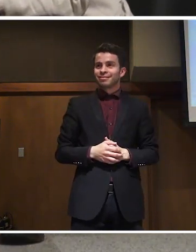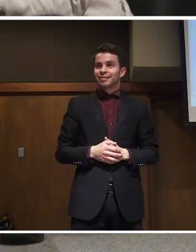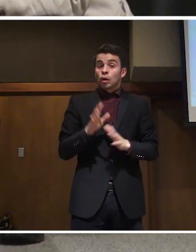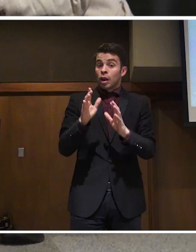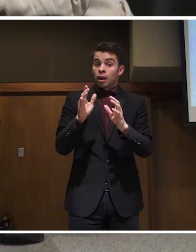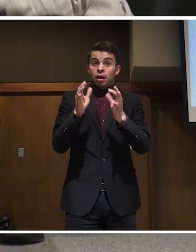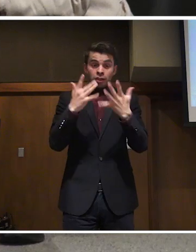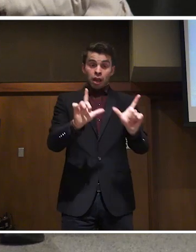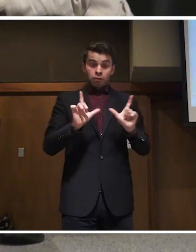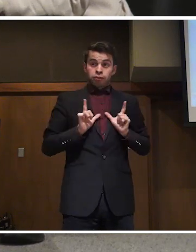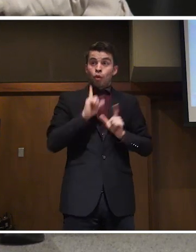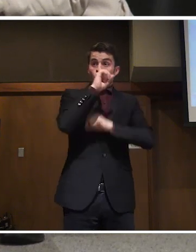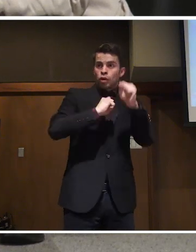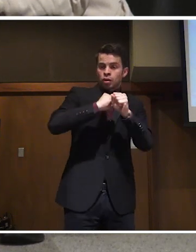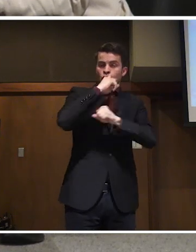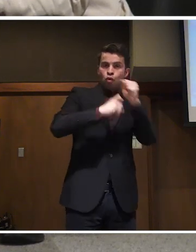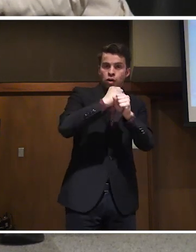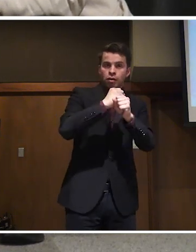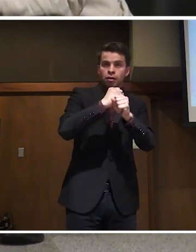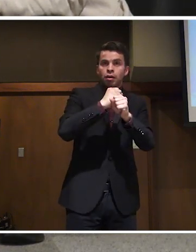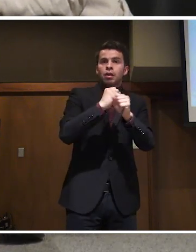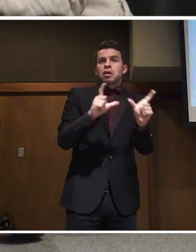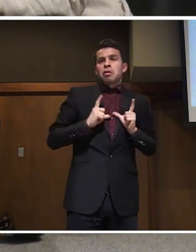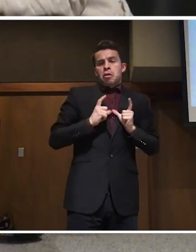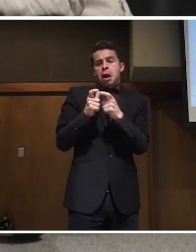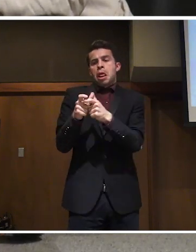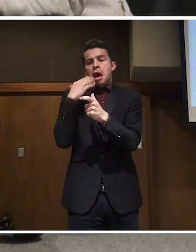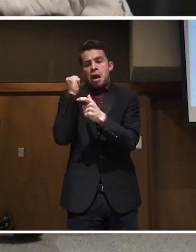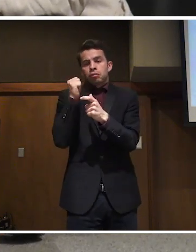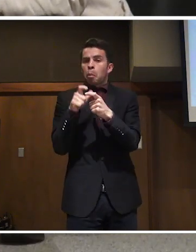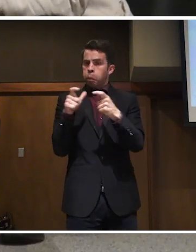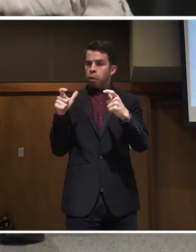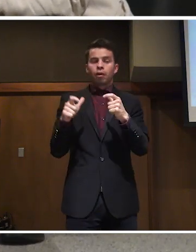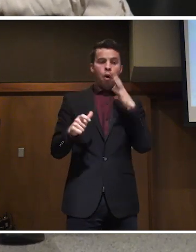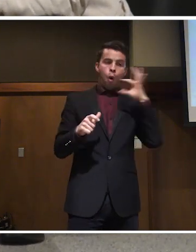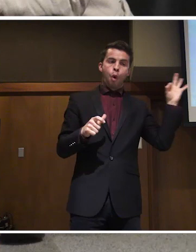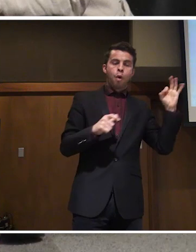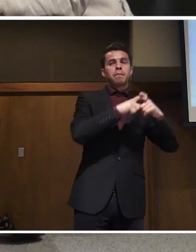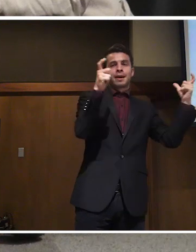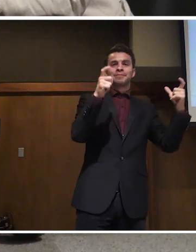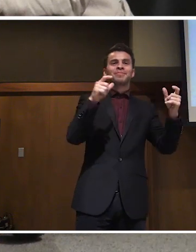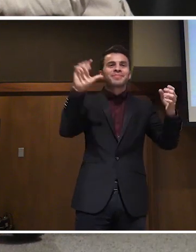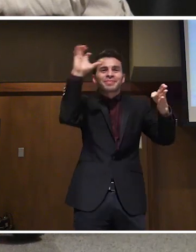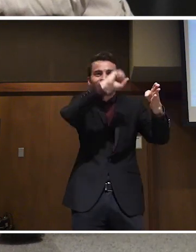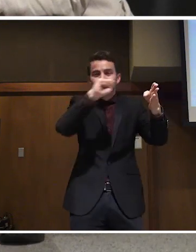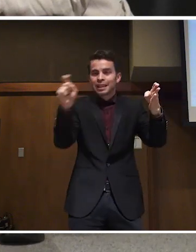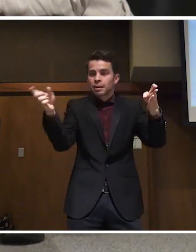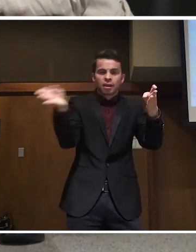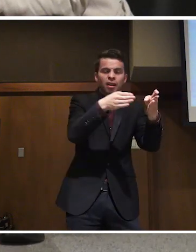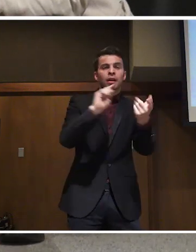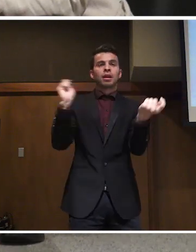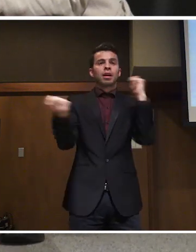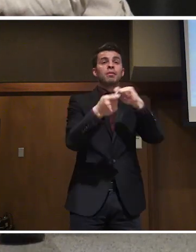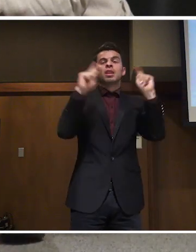mujeres bachillerato, tenían su título cada año, que hombres. Esos dos cambios, el cambio en educación, el cambio